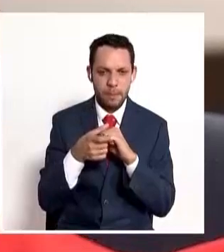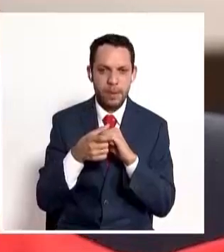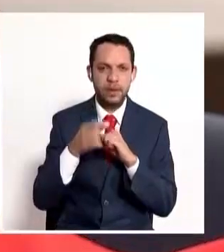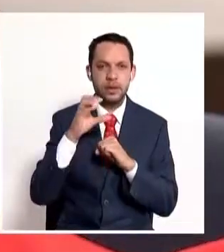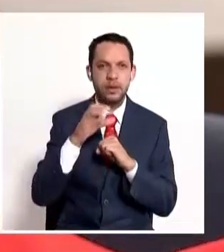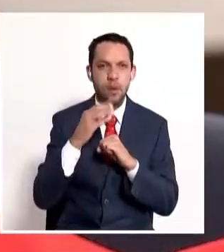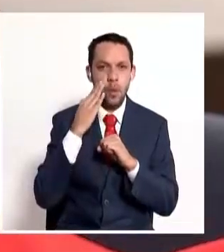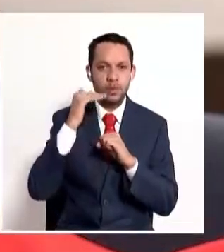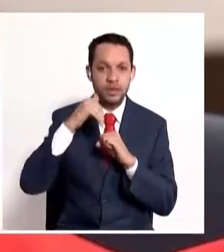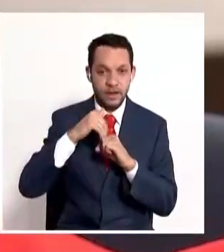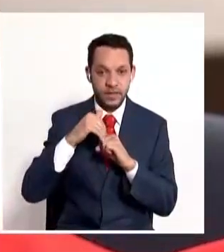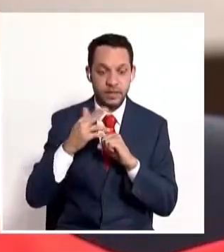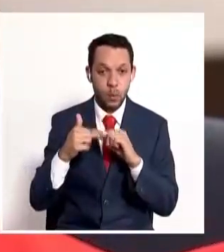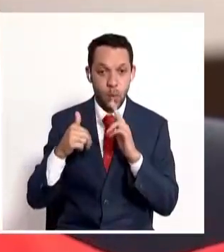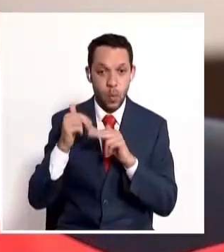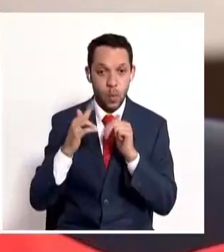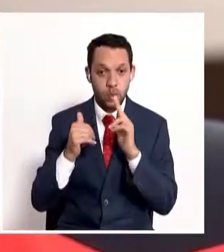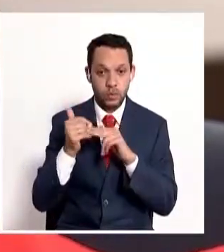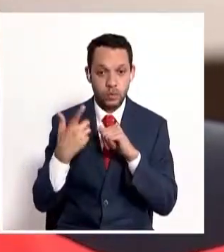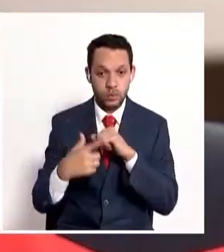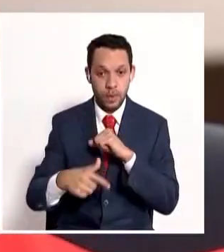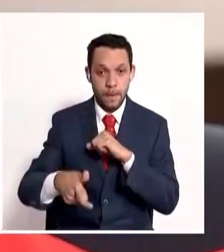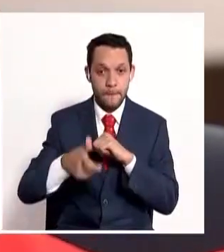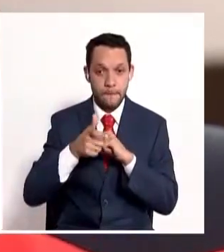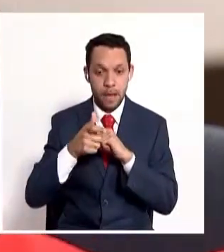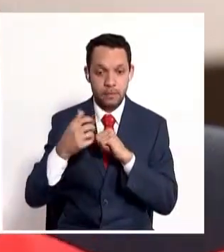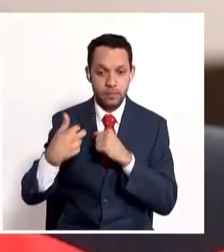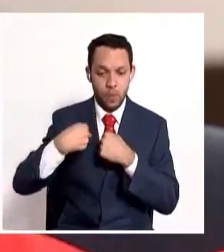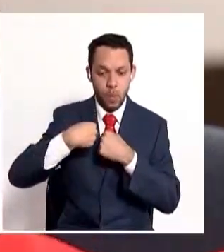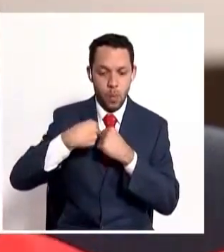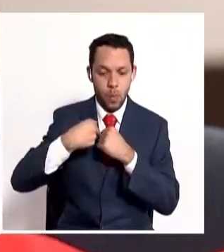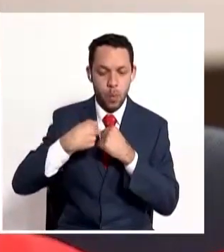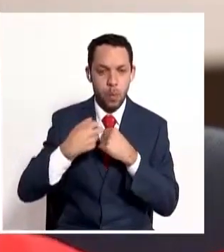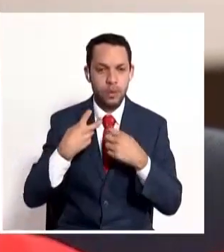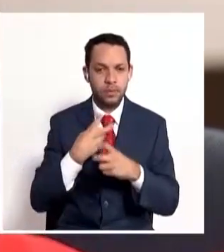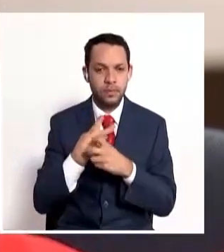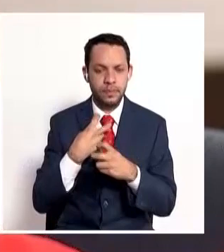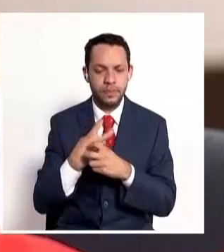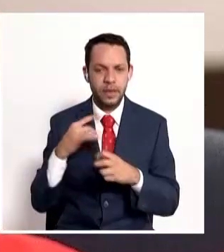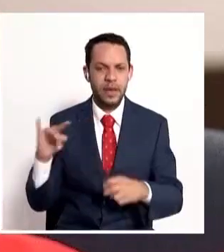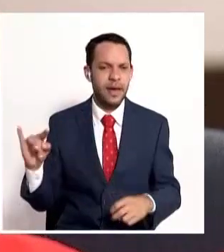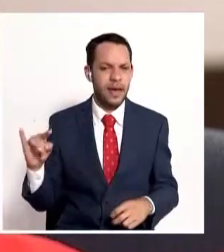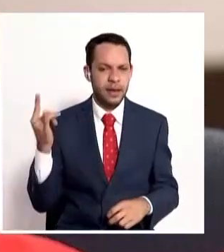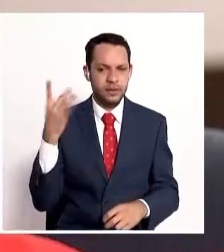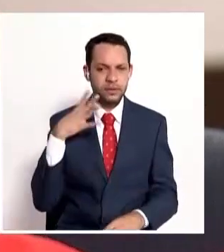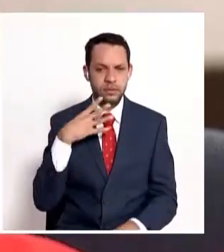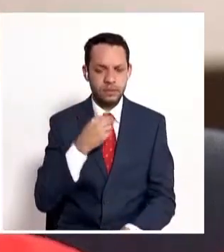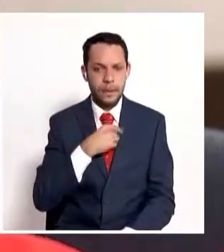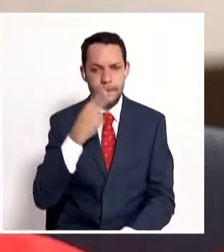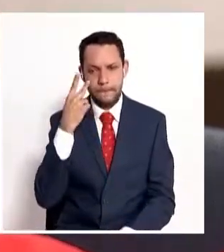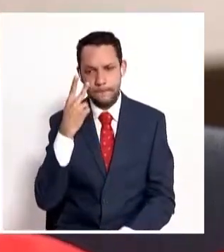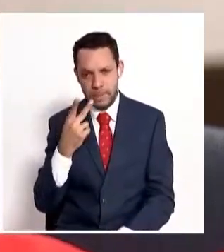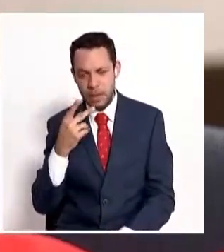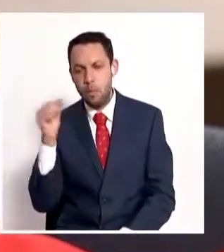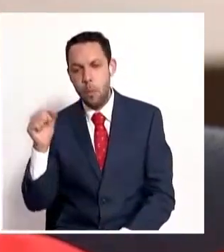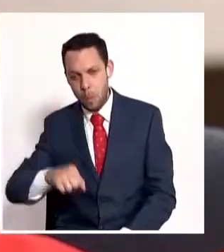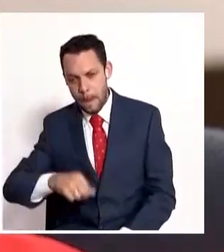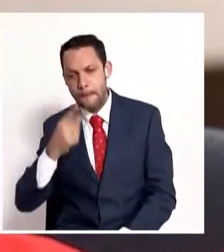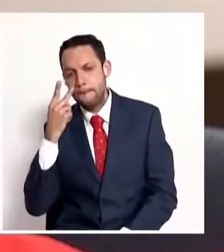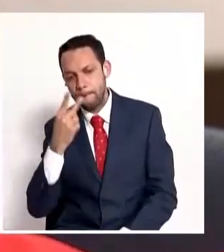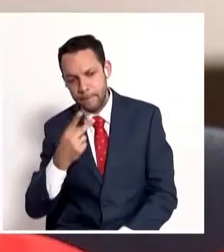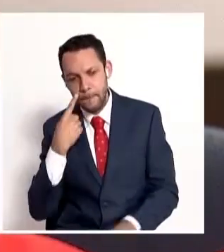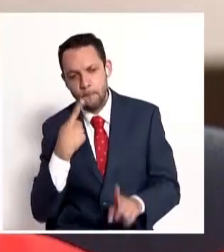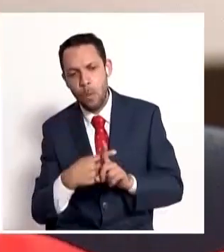a recuperarlo como estaba antes pero hay algo que nosotros hemos visto y nos da resultados muy positivos